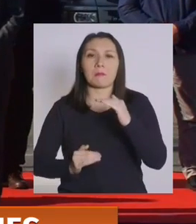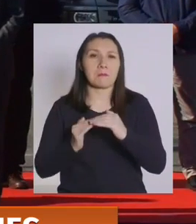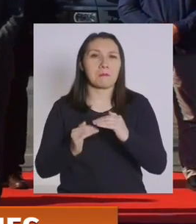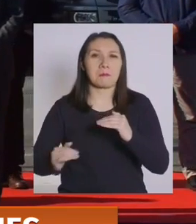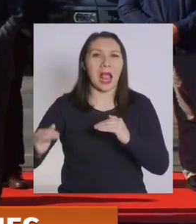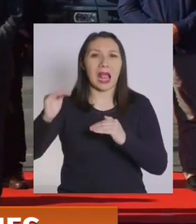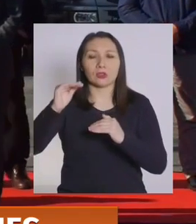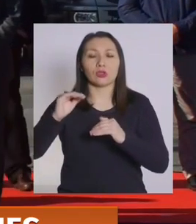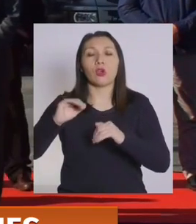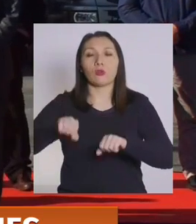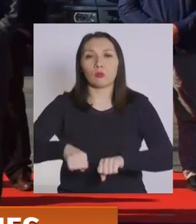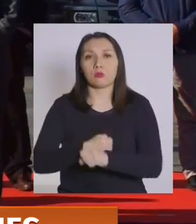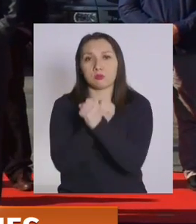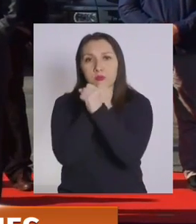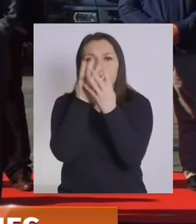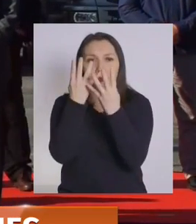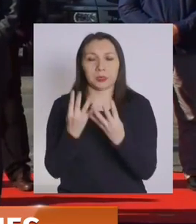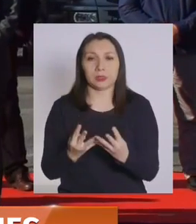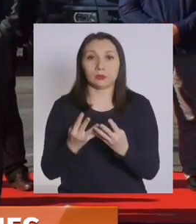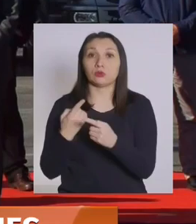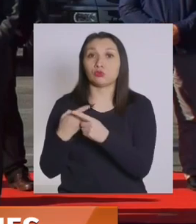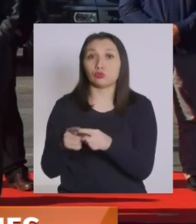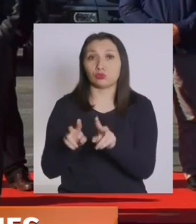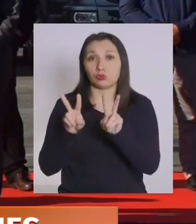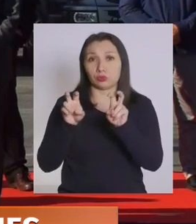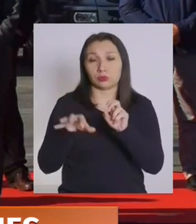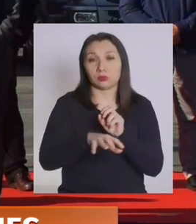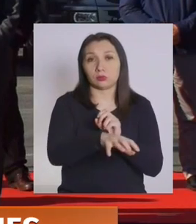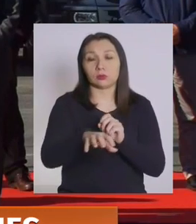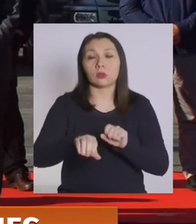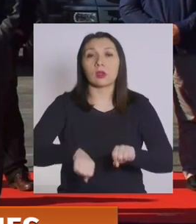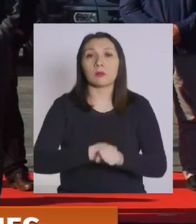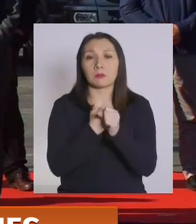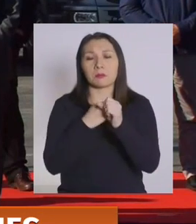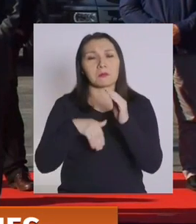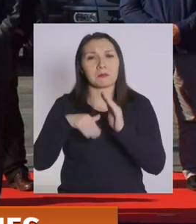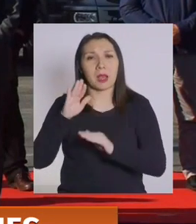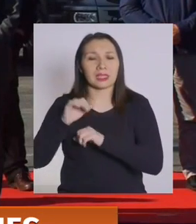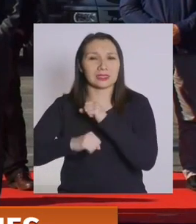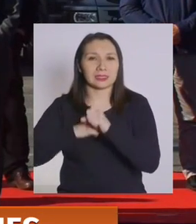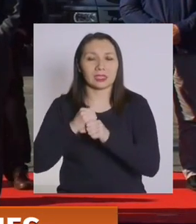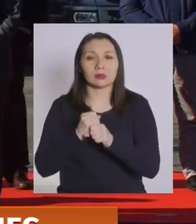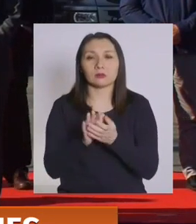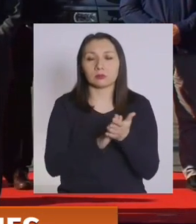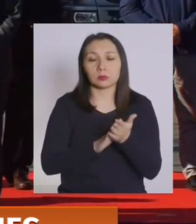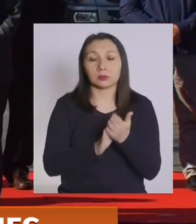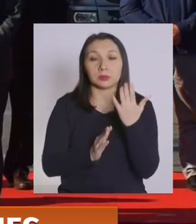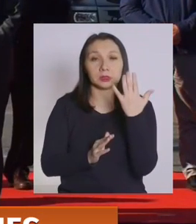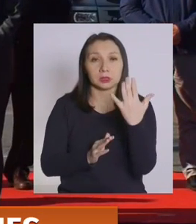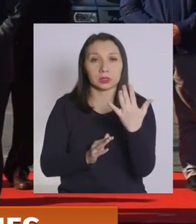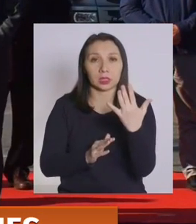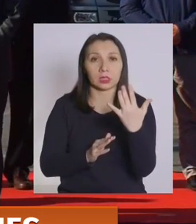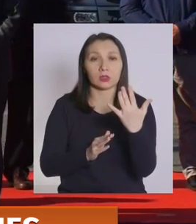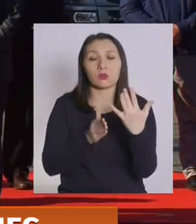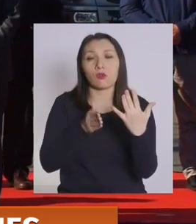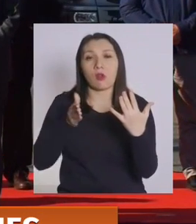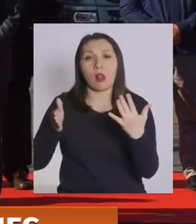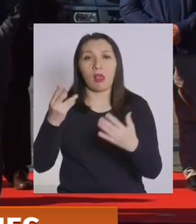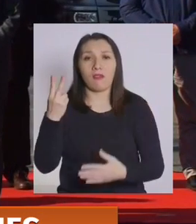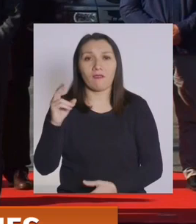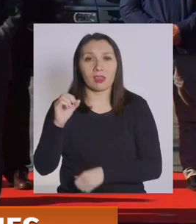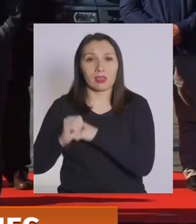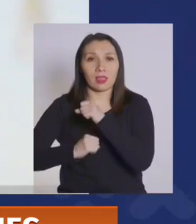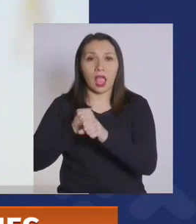grado máximo. Y en los demás casos, presidio mayor, es decir, entre 5 y 20